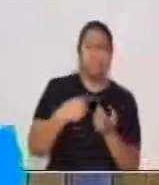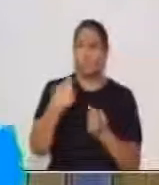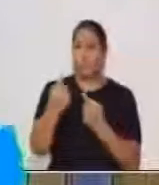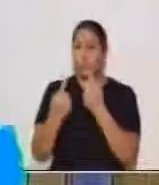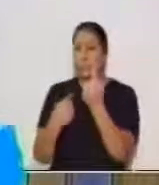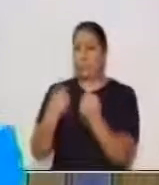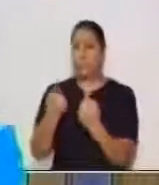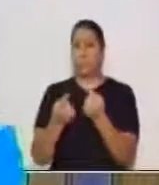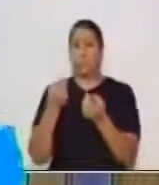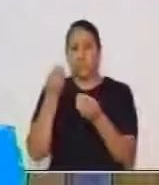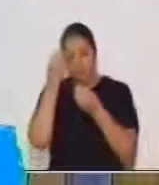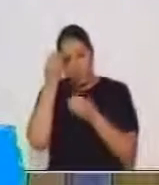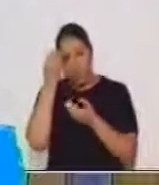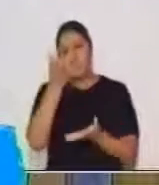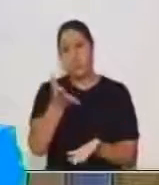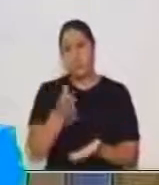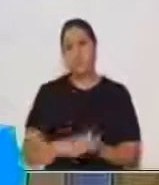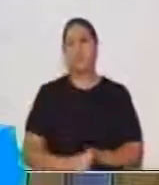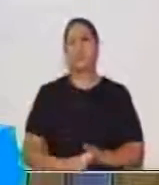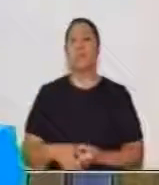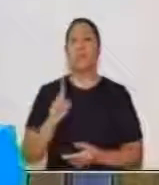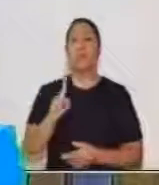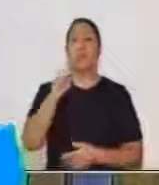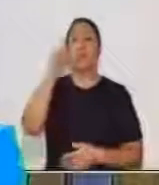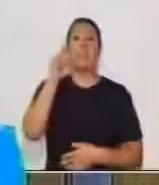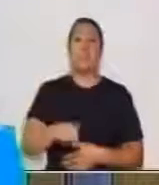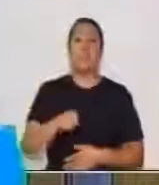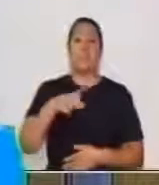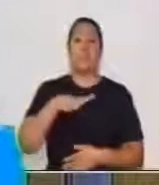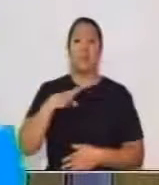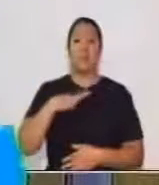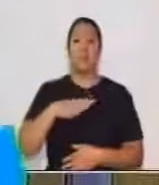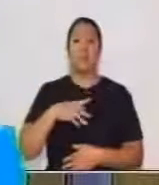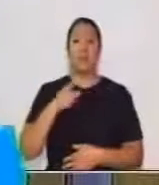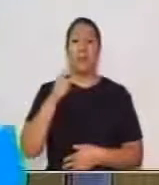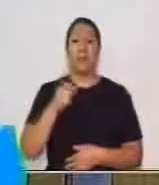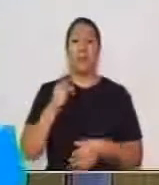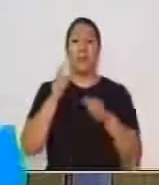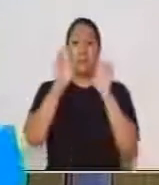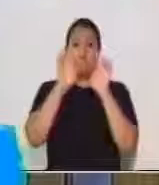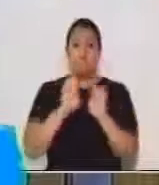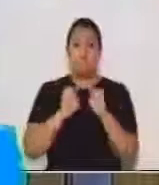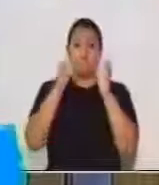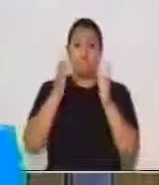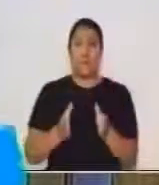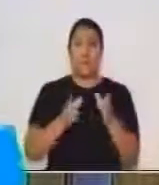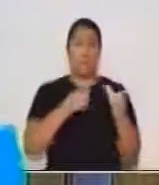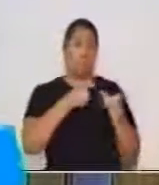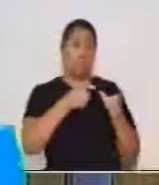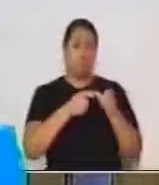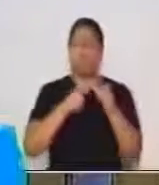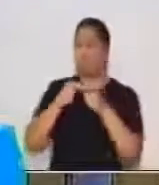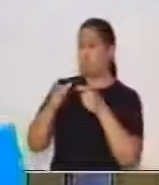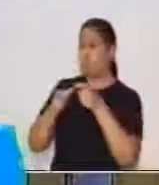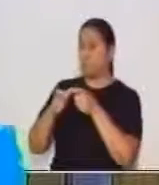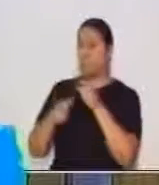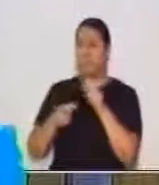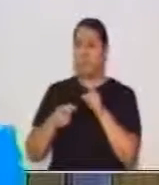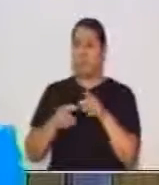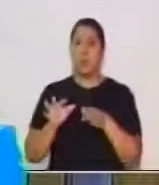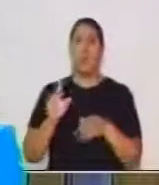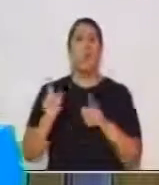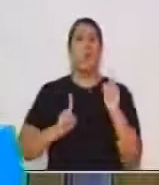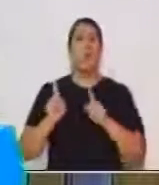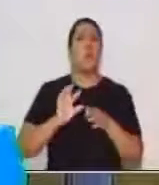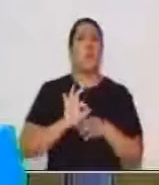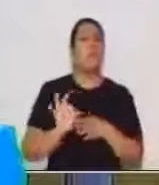un moderador o guía de la discusión, que también se le da el nombre de coordinador. Las funciones específicas, pues al igual que